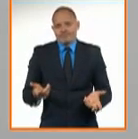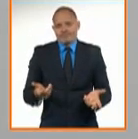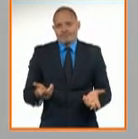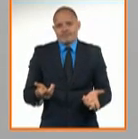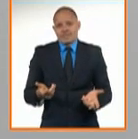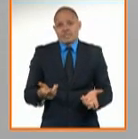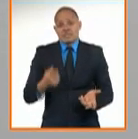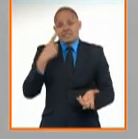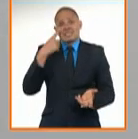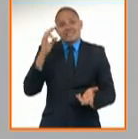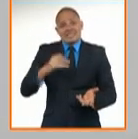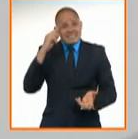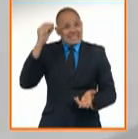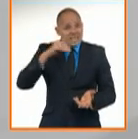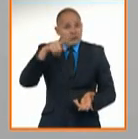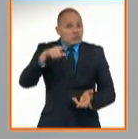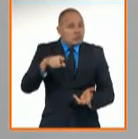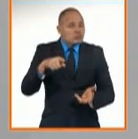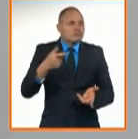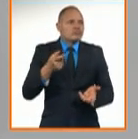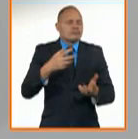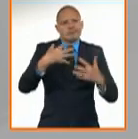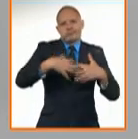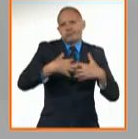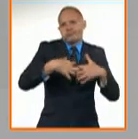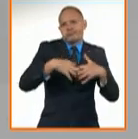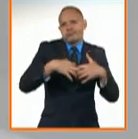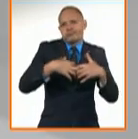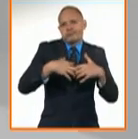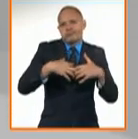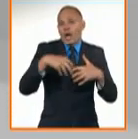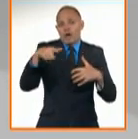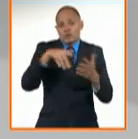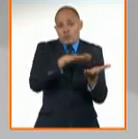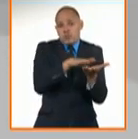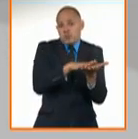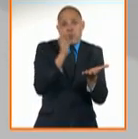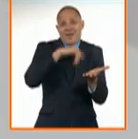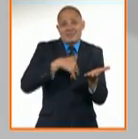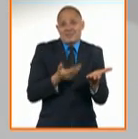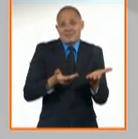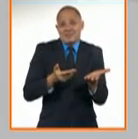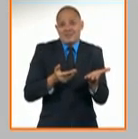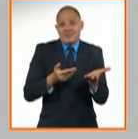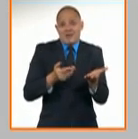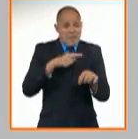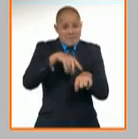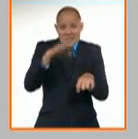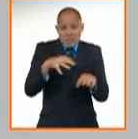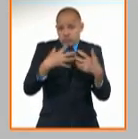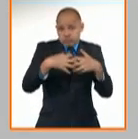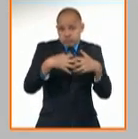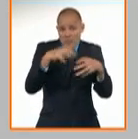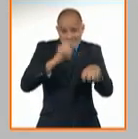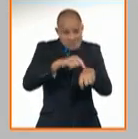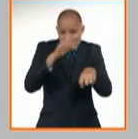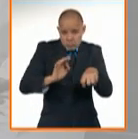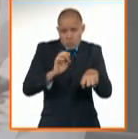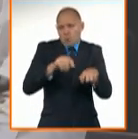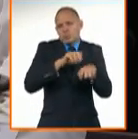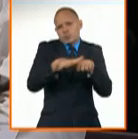no está sirviendo la que la que tienen no logras acumular y entonces no luego el sistema cubrir esa